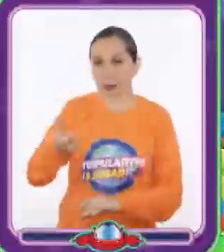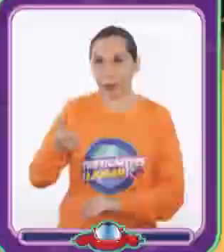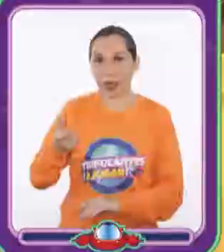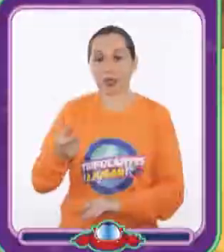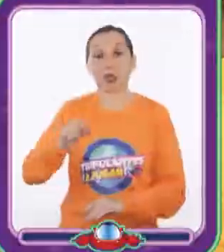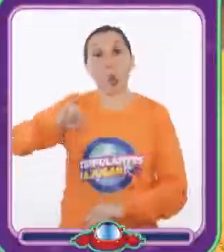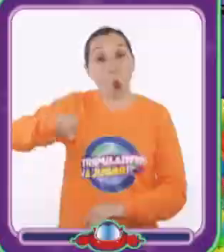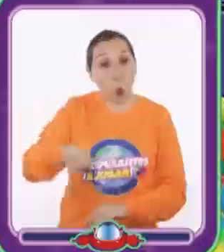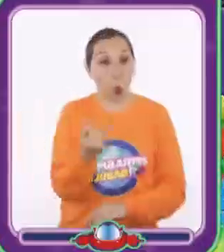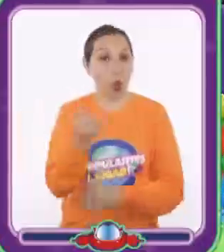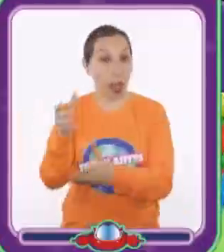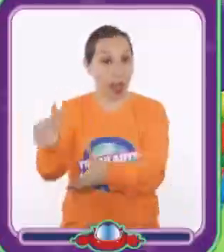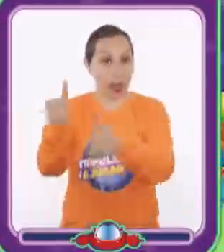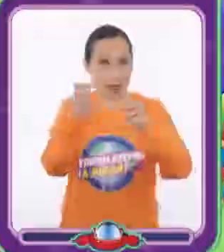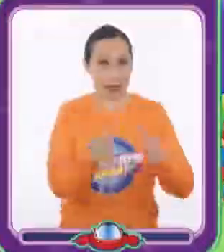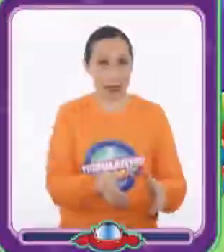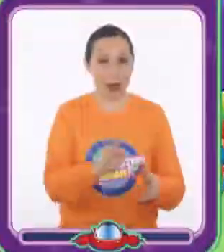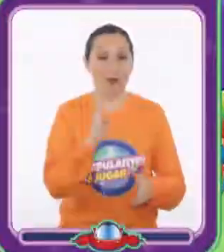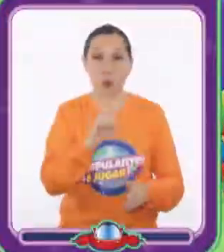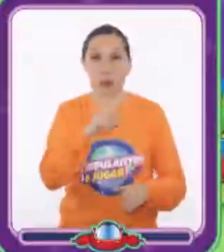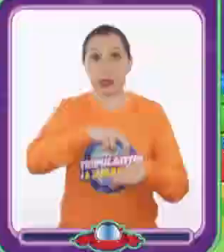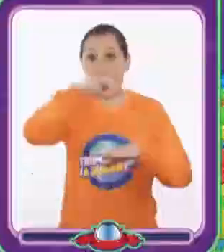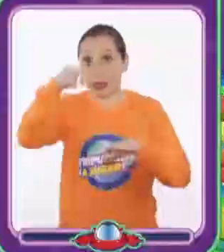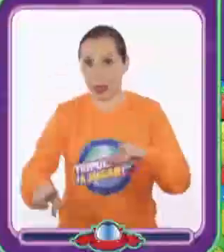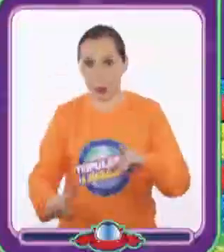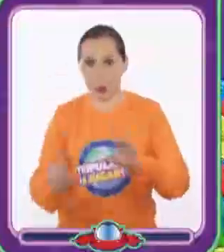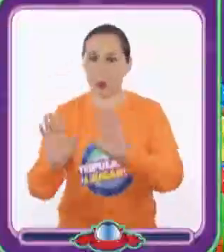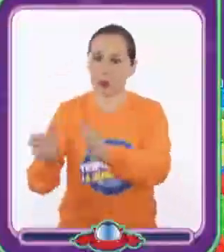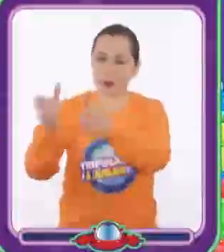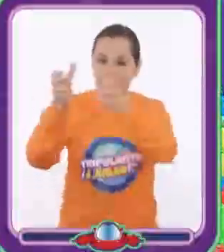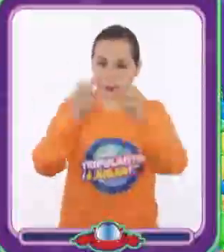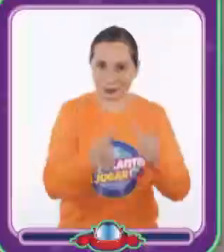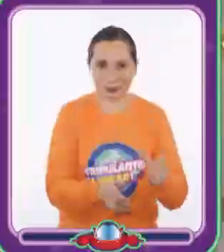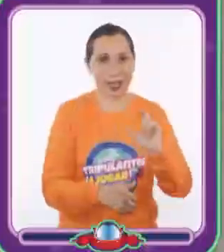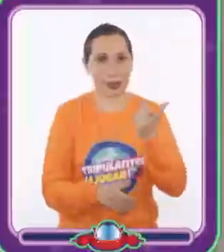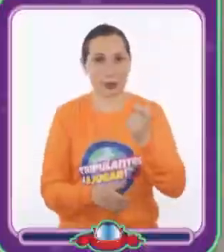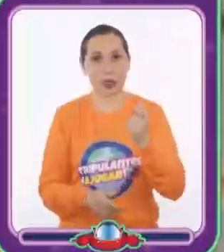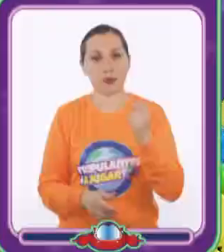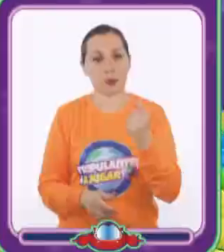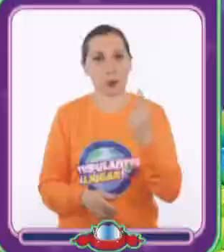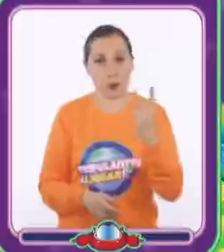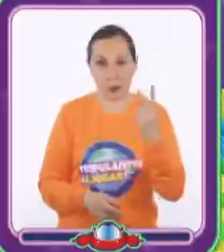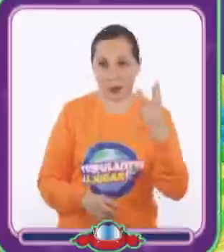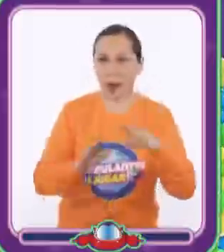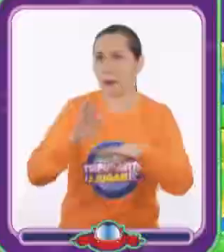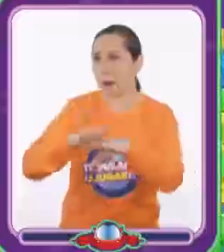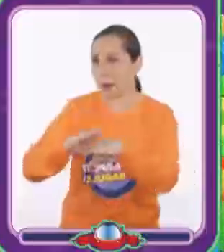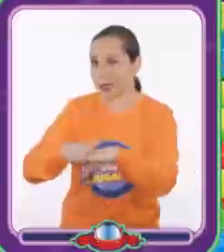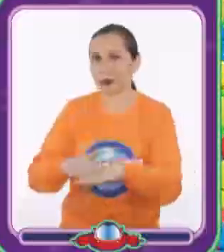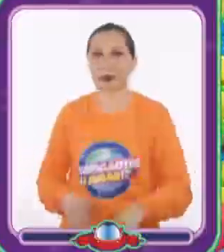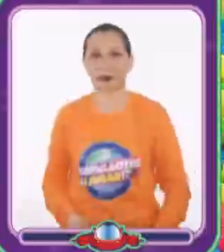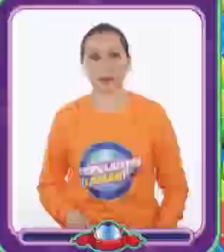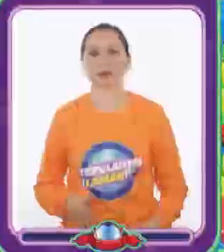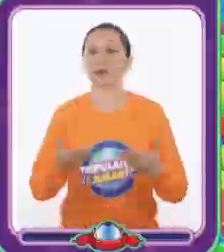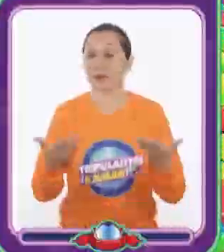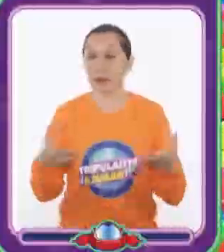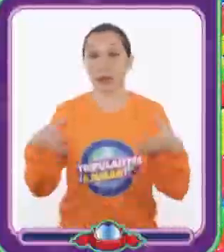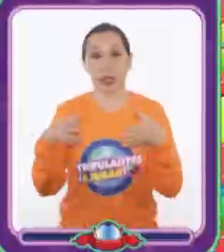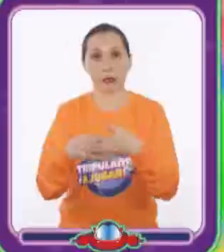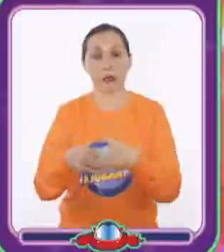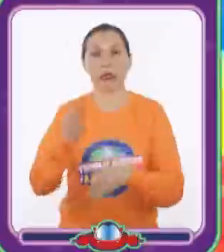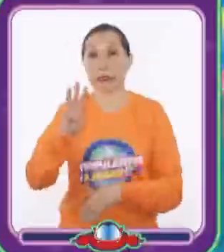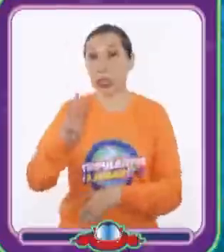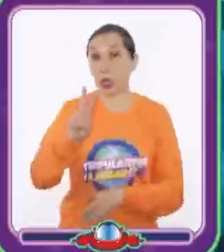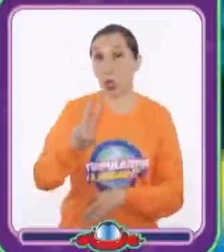Gaspar. Juliana. Bruno, sin saltar. Eso es, muy bien. Gaspar, 1, 3. Eso es, permiso. Y a